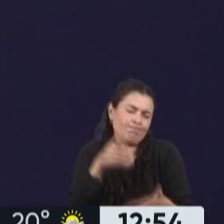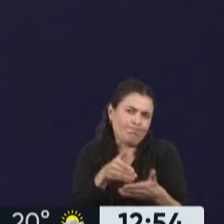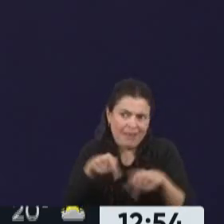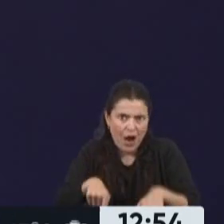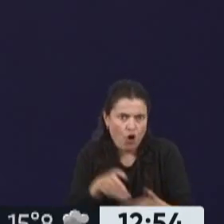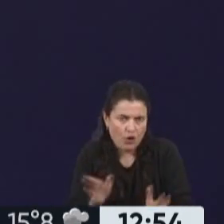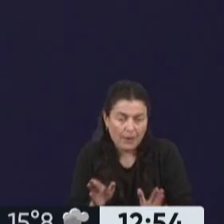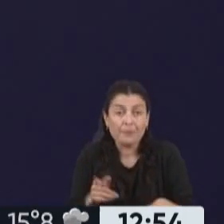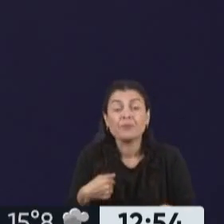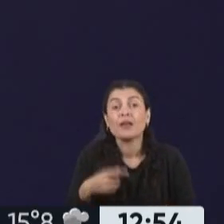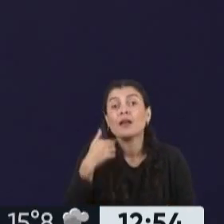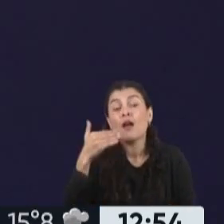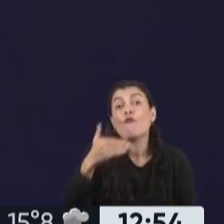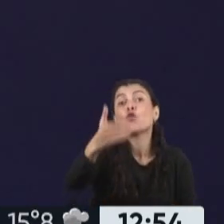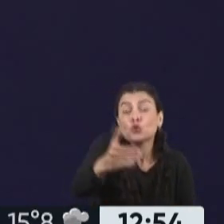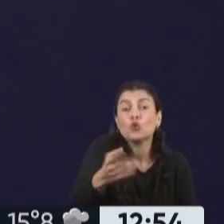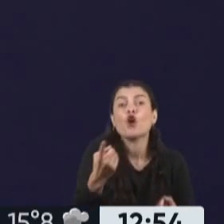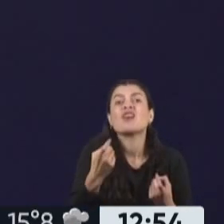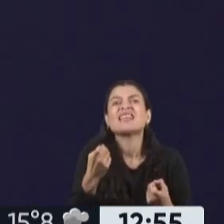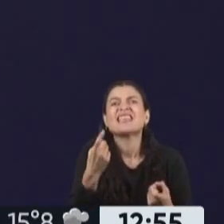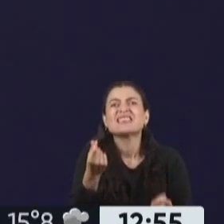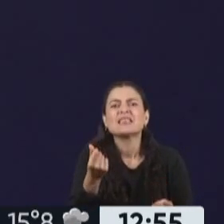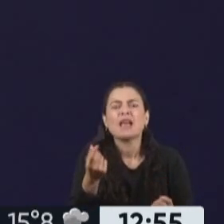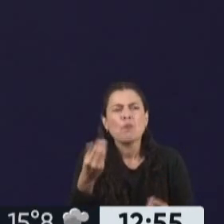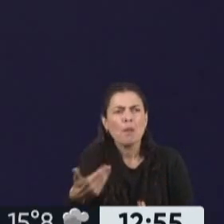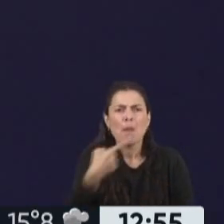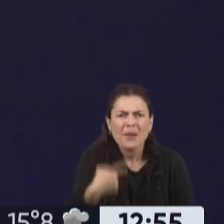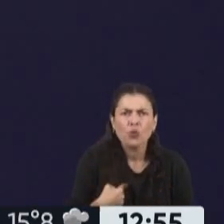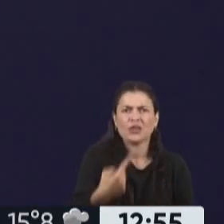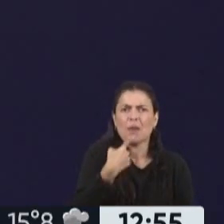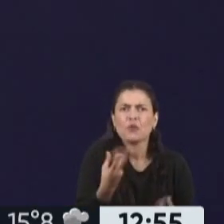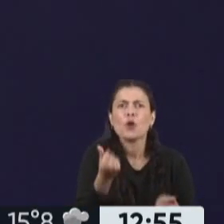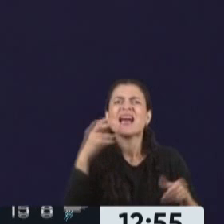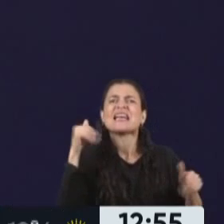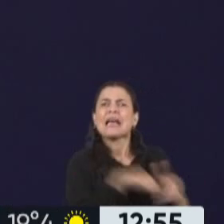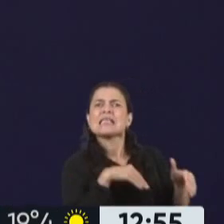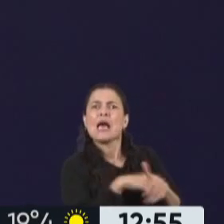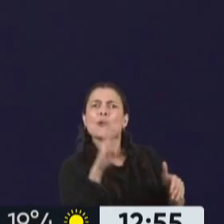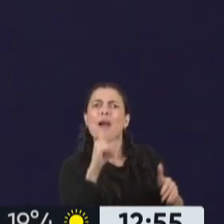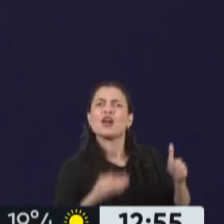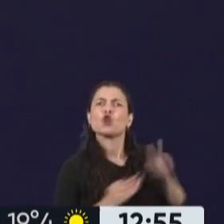Implican que no se necesitan reservas. No sé por qué insisten con el tema de las reservas, porque el esquema, el